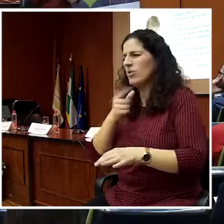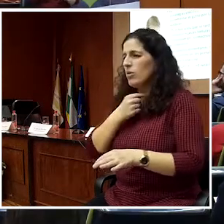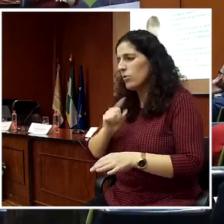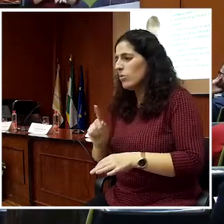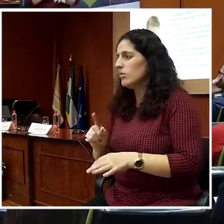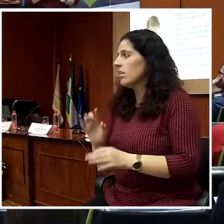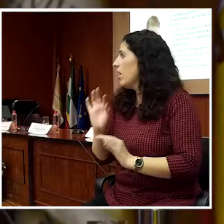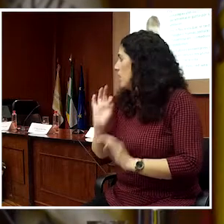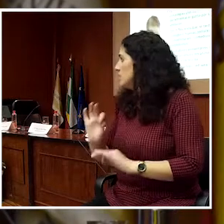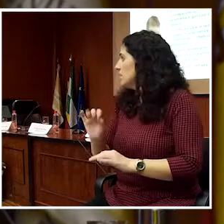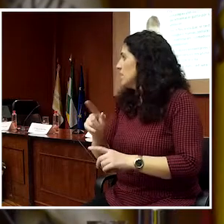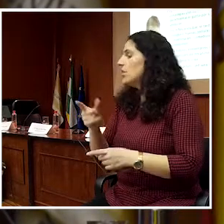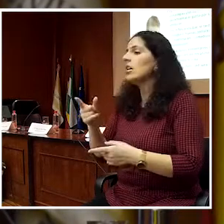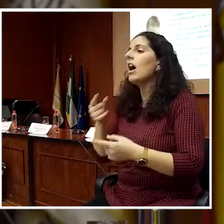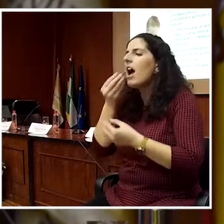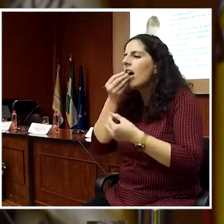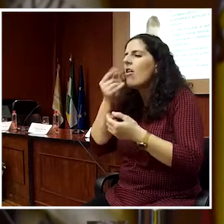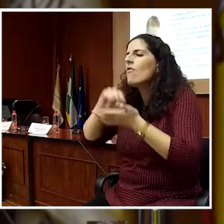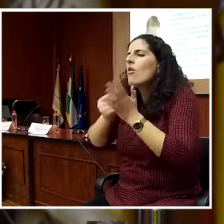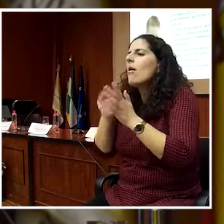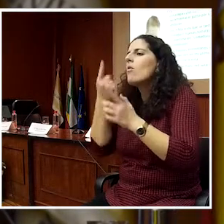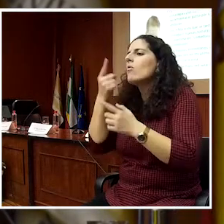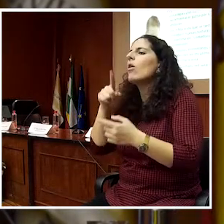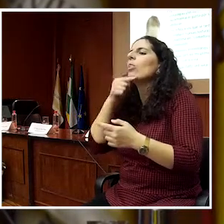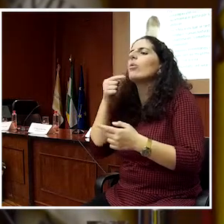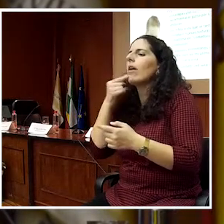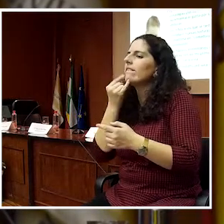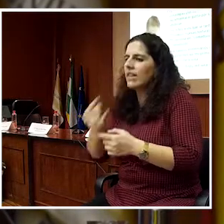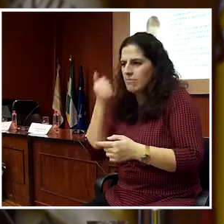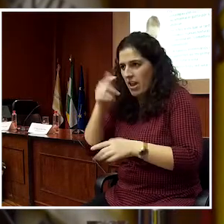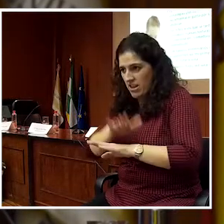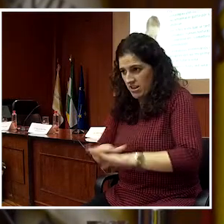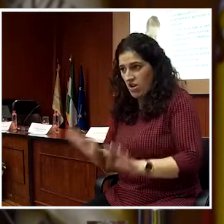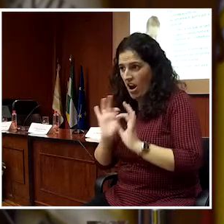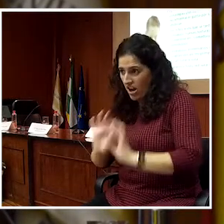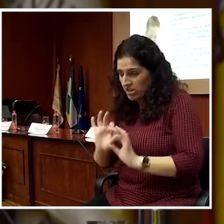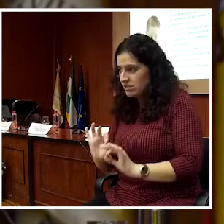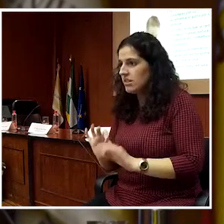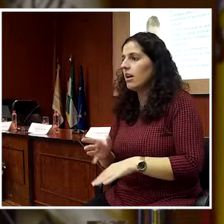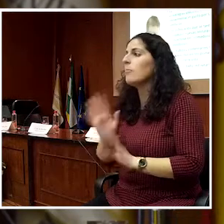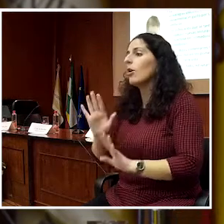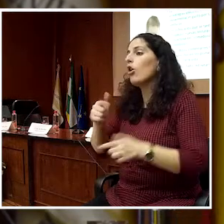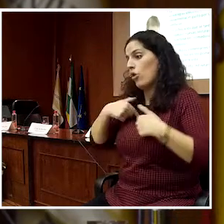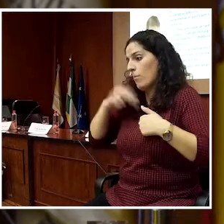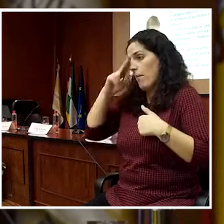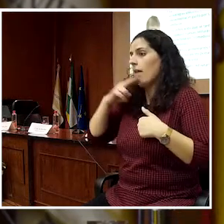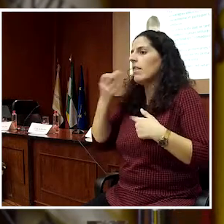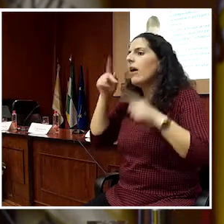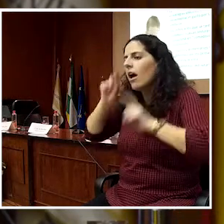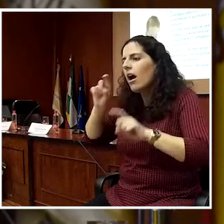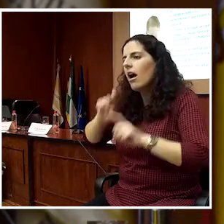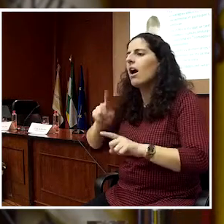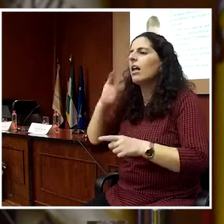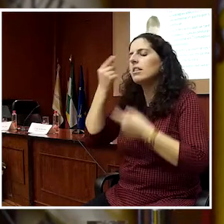solamente con un desarrollo del paladar hacia alimentos dulces, con lo cual forma parte de la educación el que